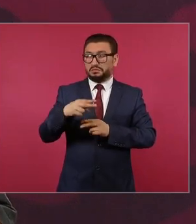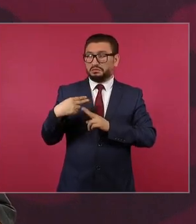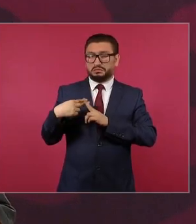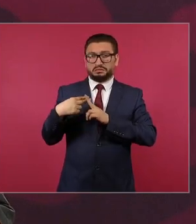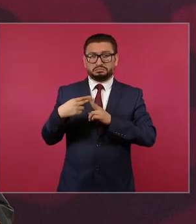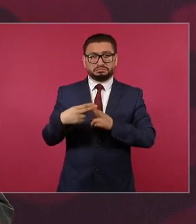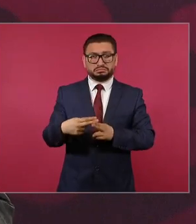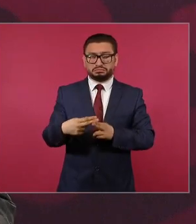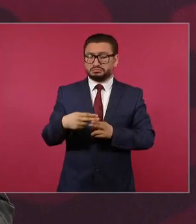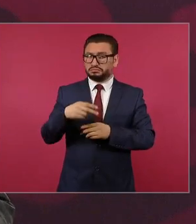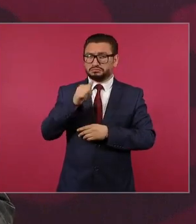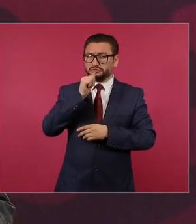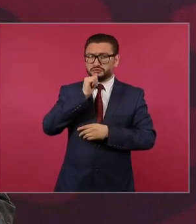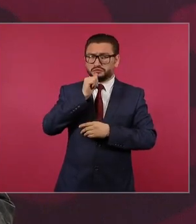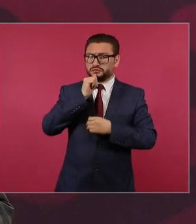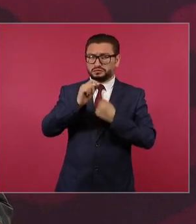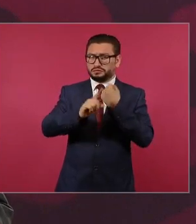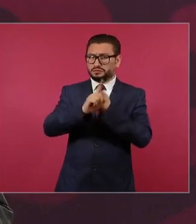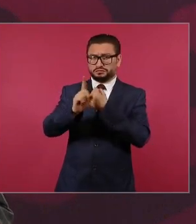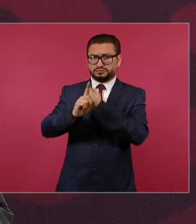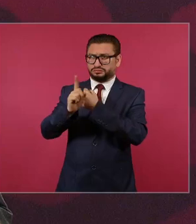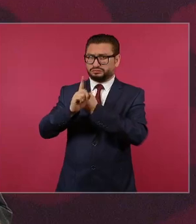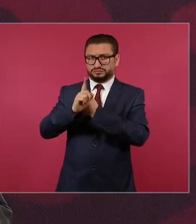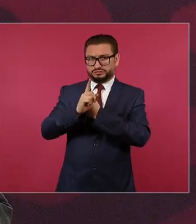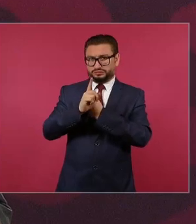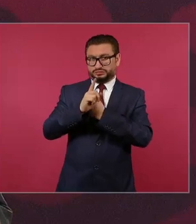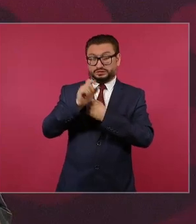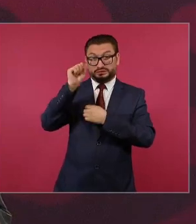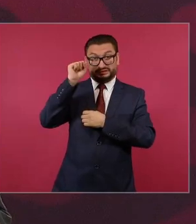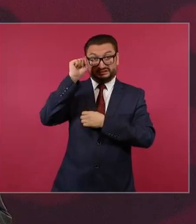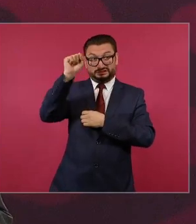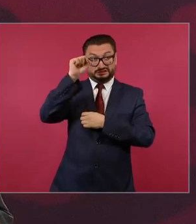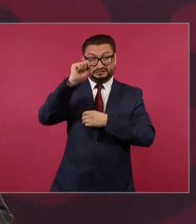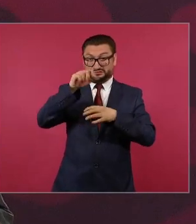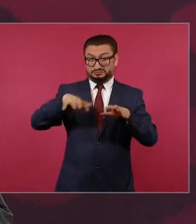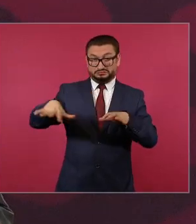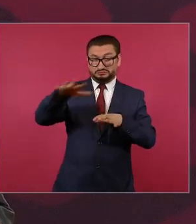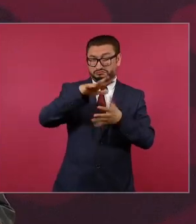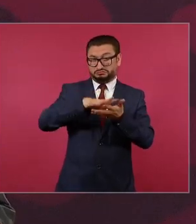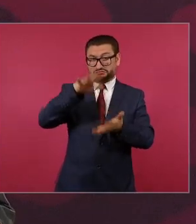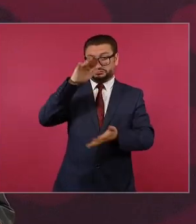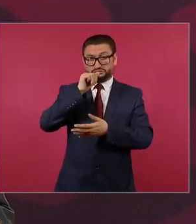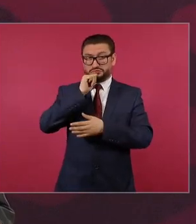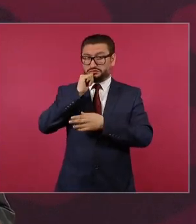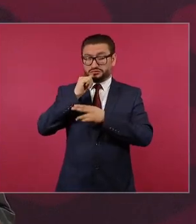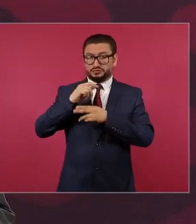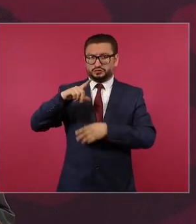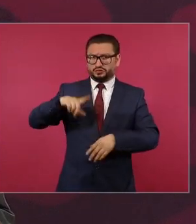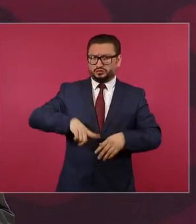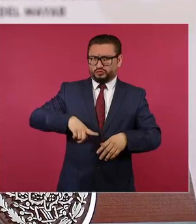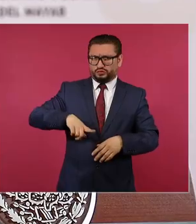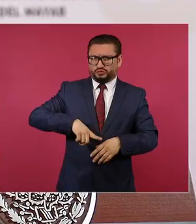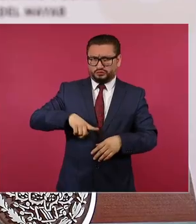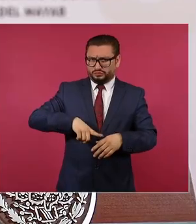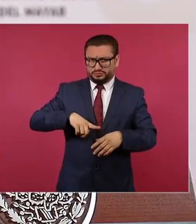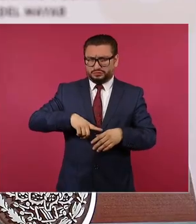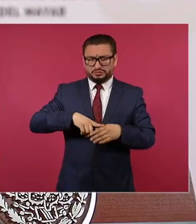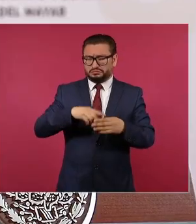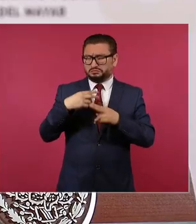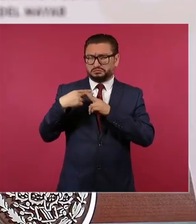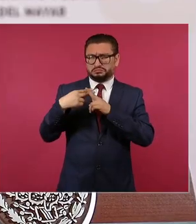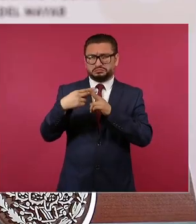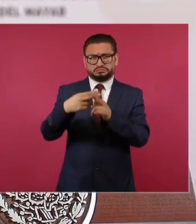tenido problemas con los sindicatos en general durante todo el gobierno.